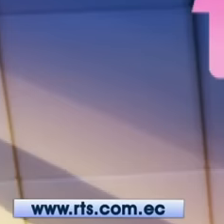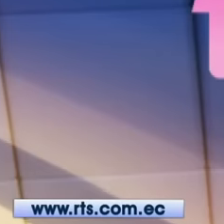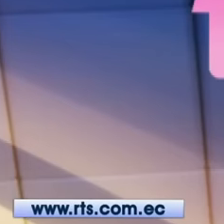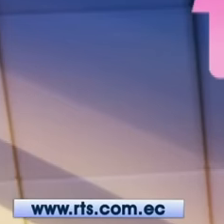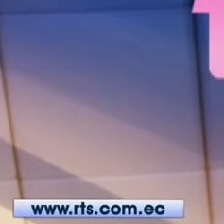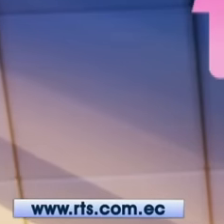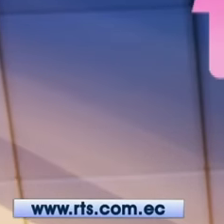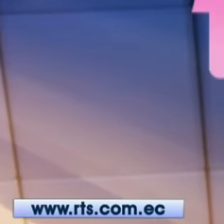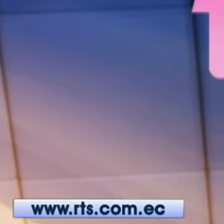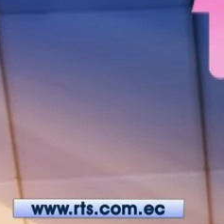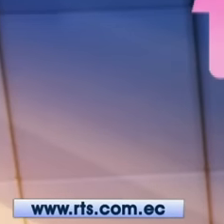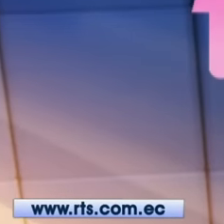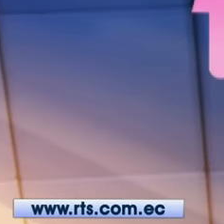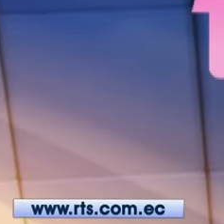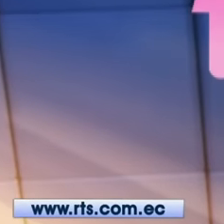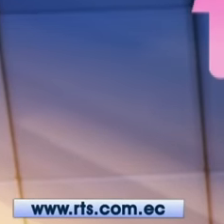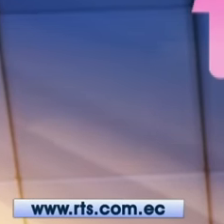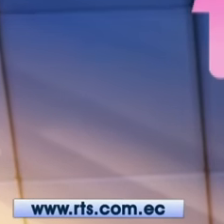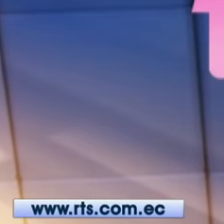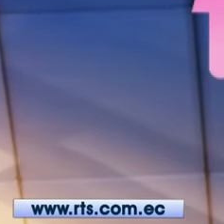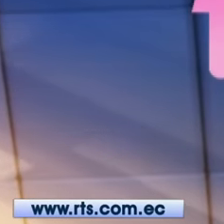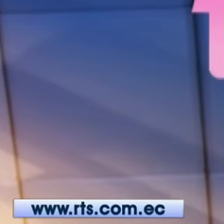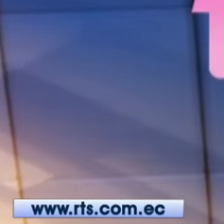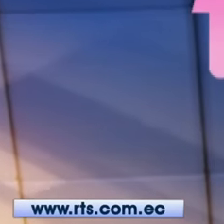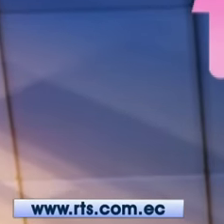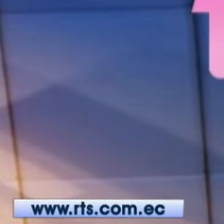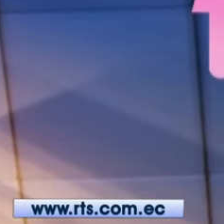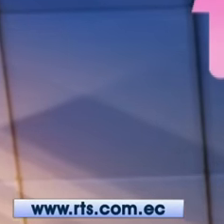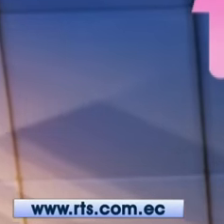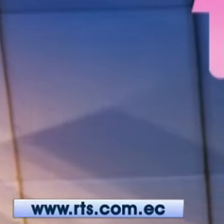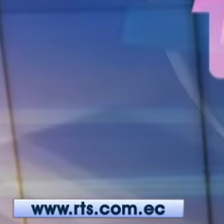y 64 hombres.